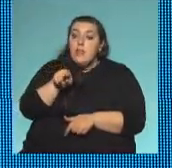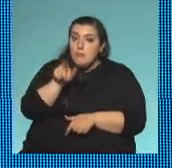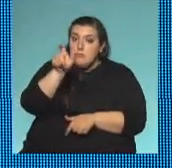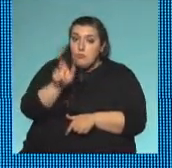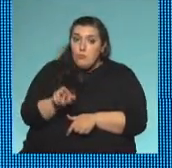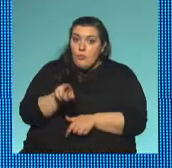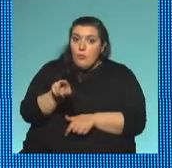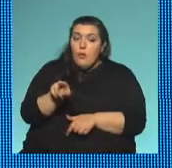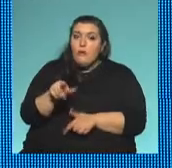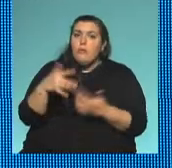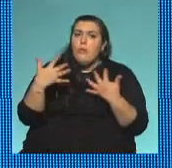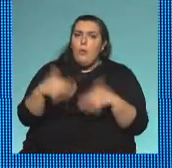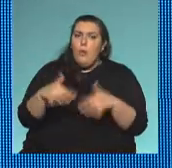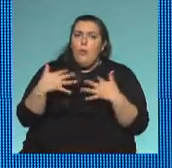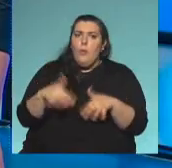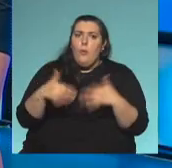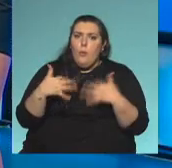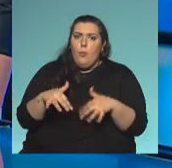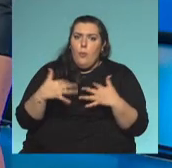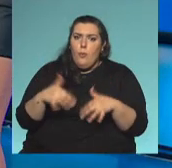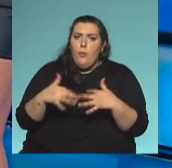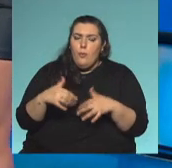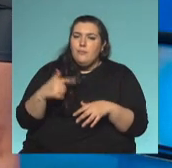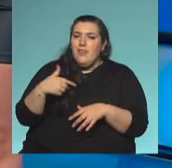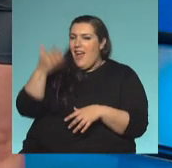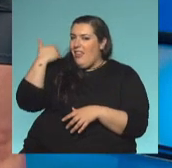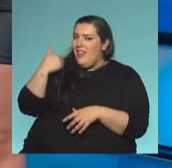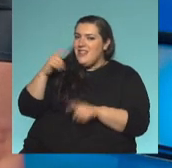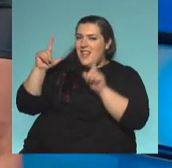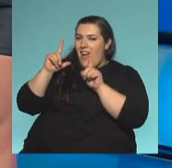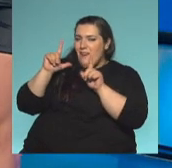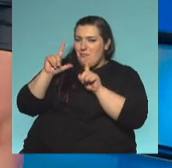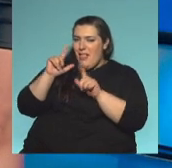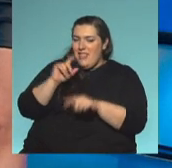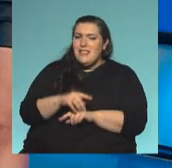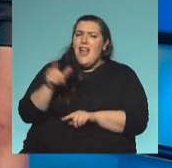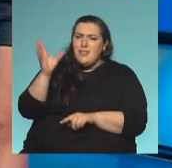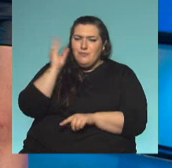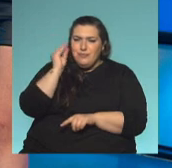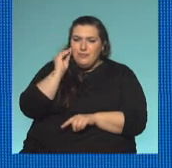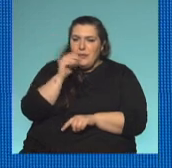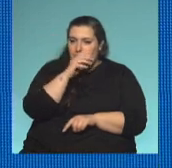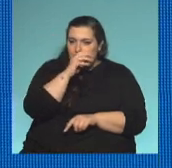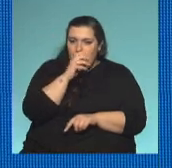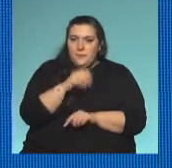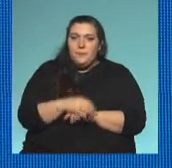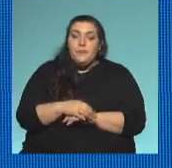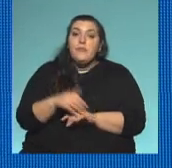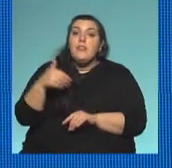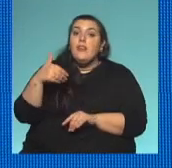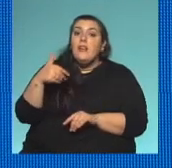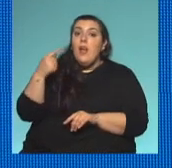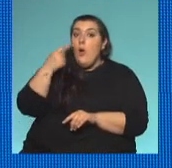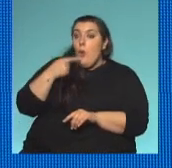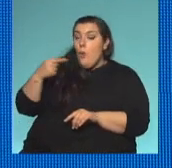talento descomunal. Ahí la estoy viendo también atrás mío en pantalla. Nos está escuchando. Estaba a una semana de cumplir 14